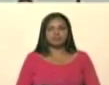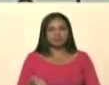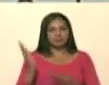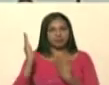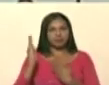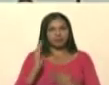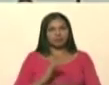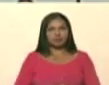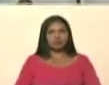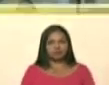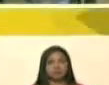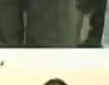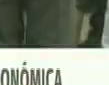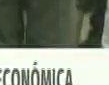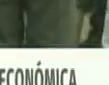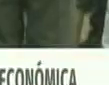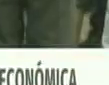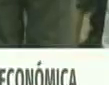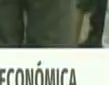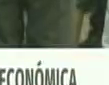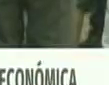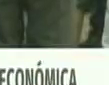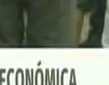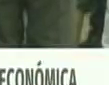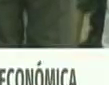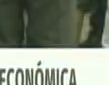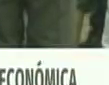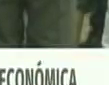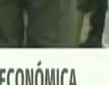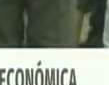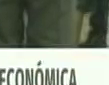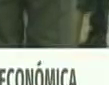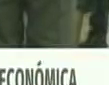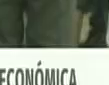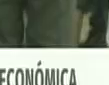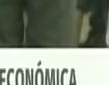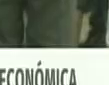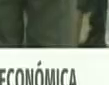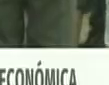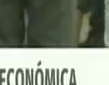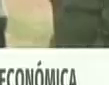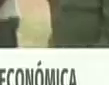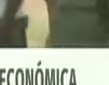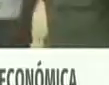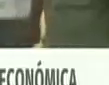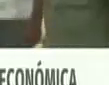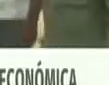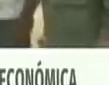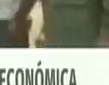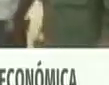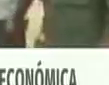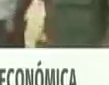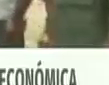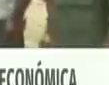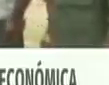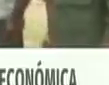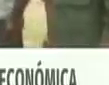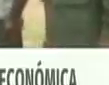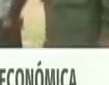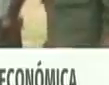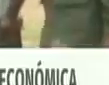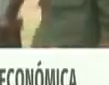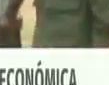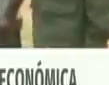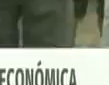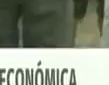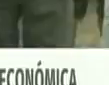anzoátegui saludos querido presente desde acá desde anzoátegui estamos acá